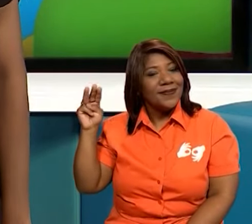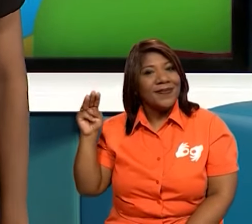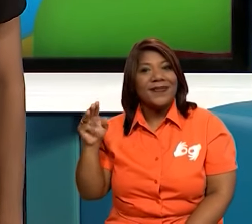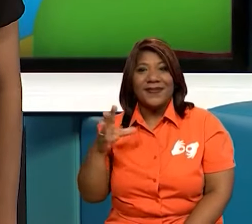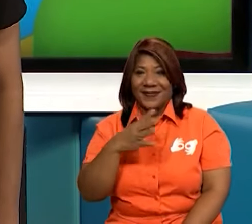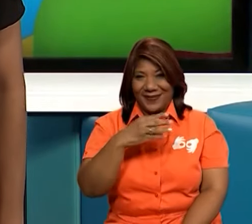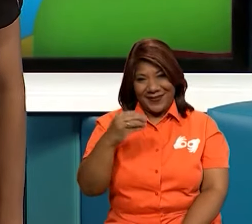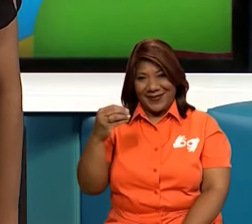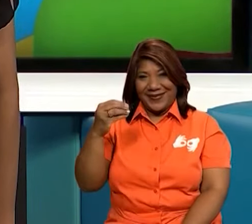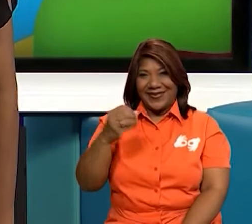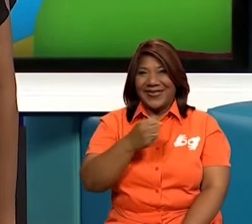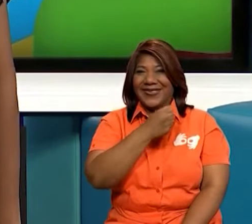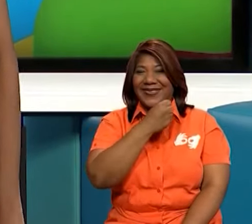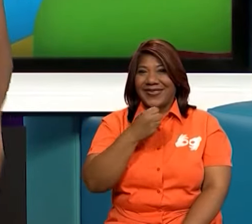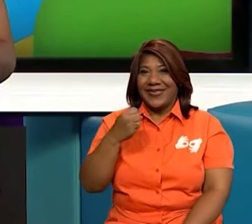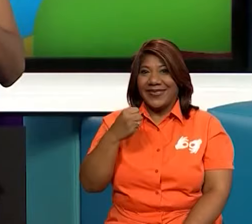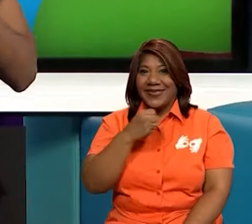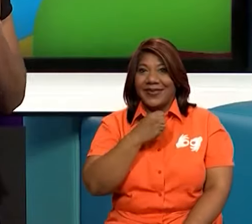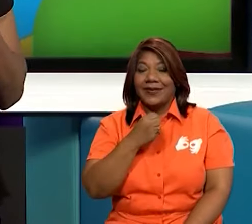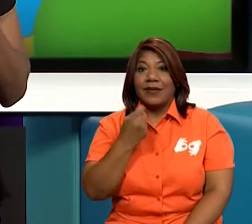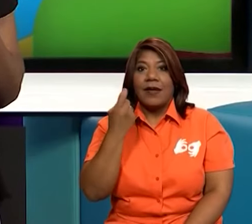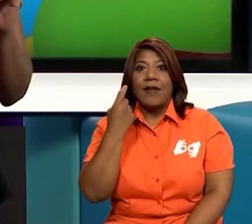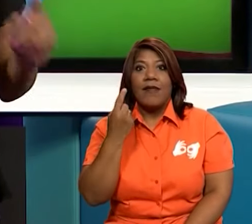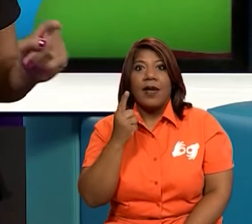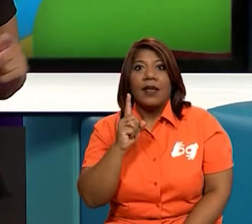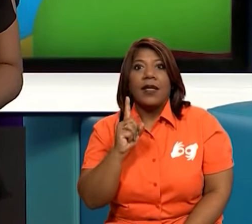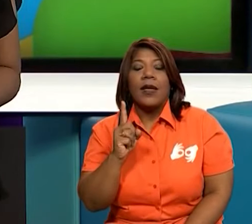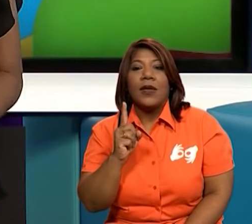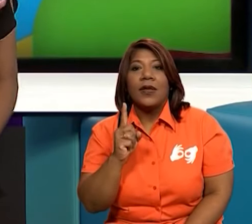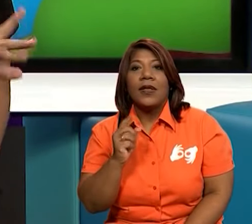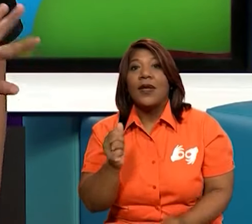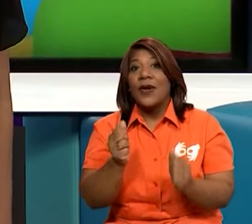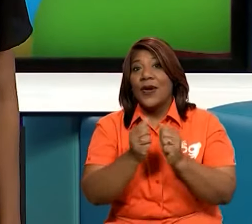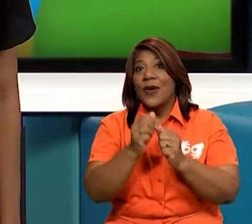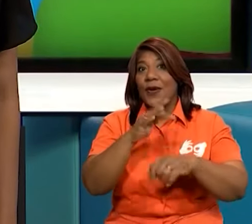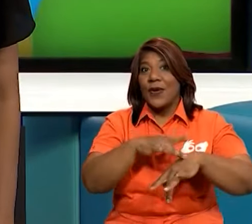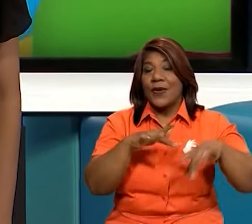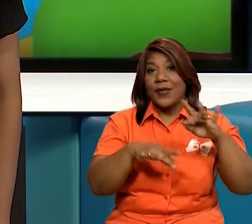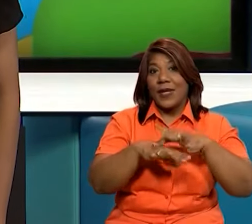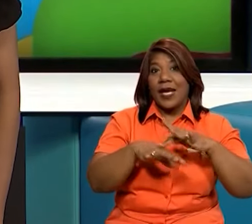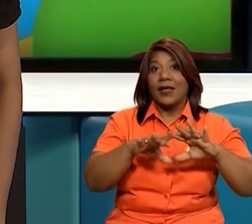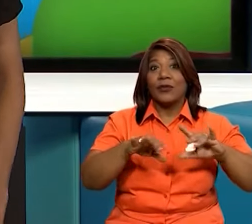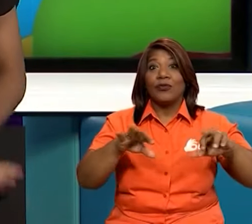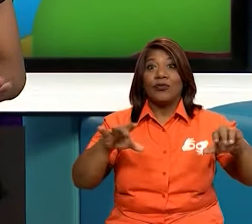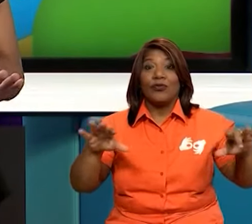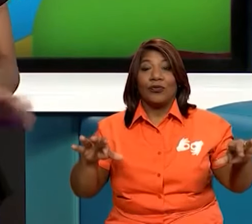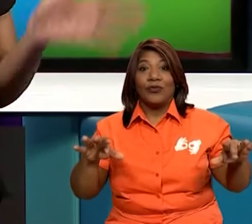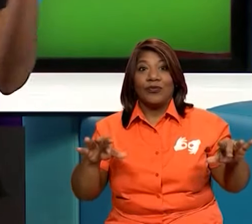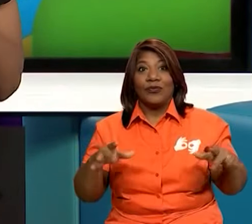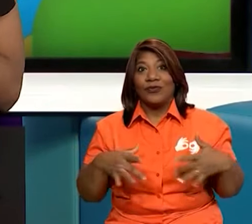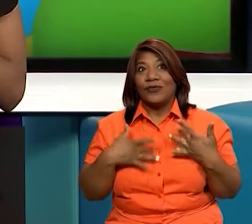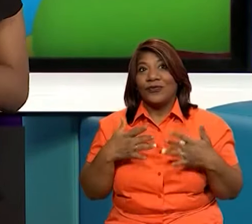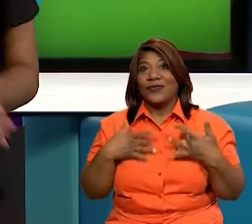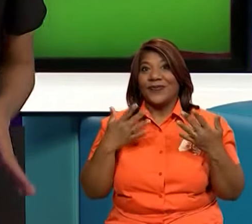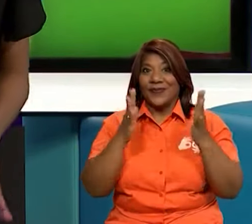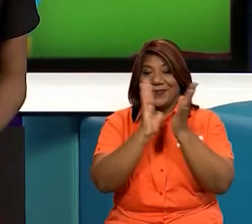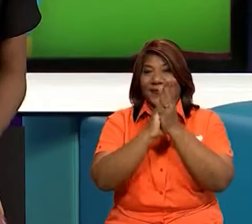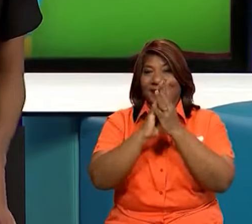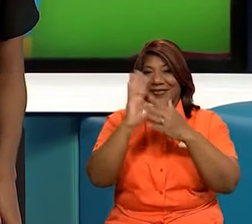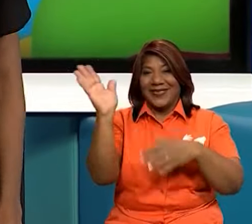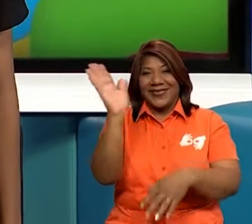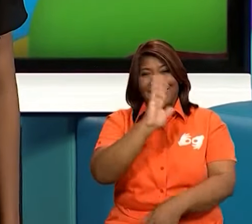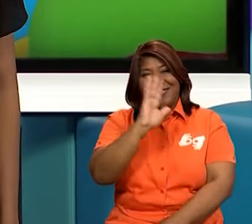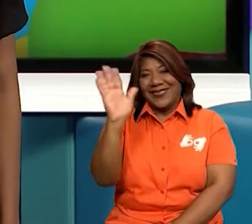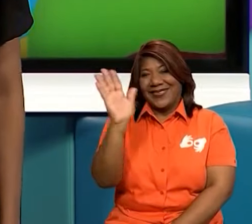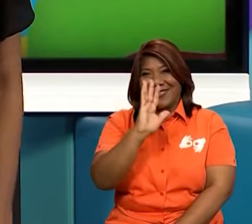canciones. Pero nos hace falta uno. Y con el tacto puedo tocar, sentir, aplaudo y